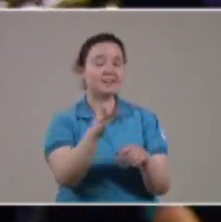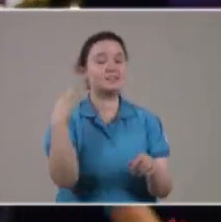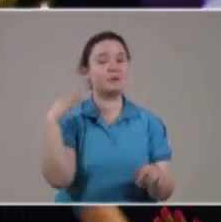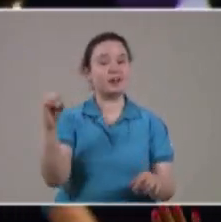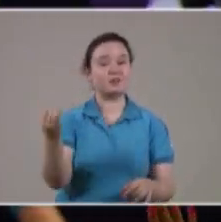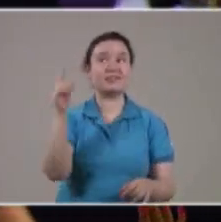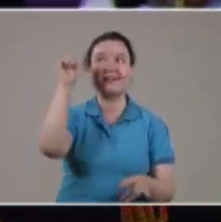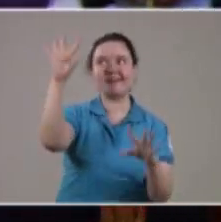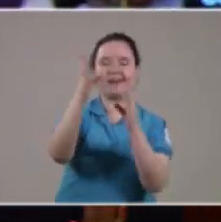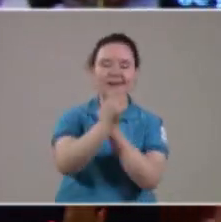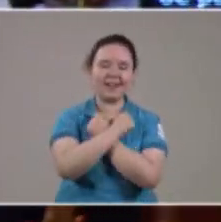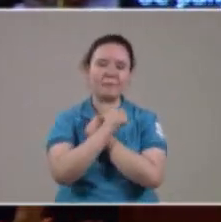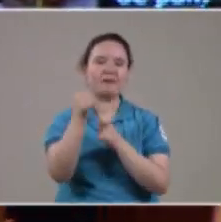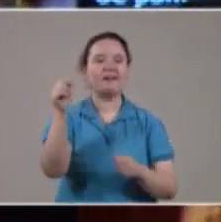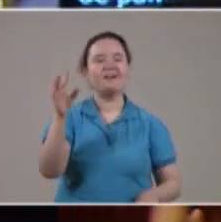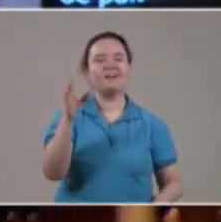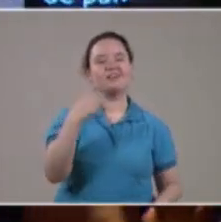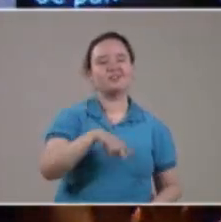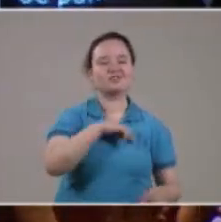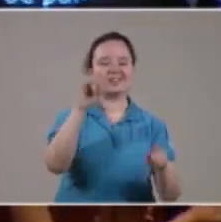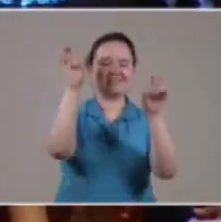ha revelado por medio de su Espíritu.